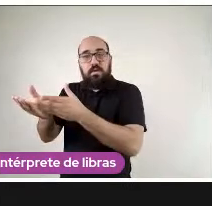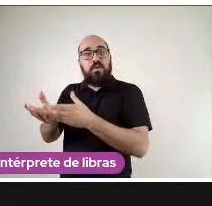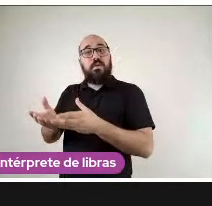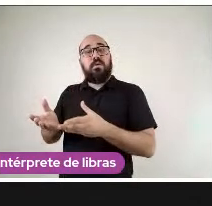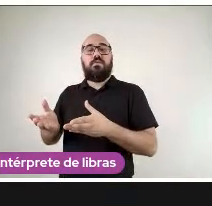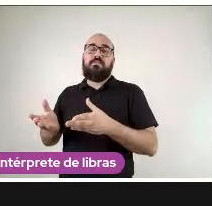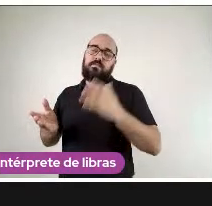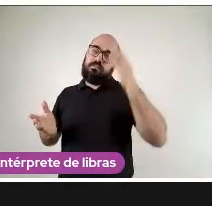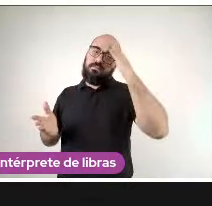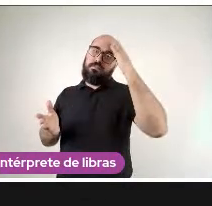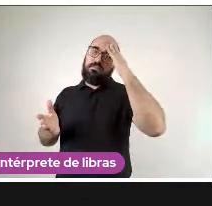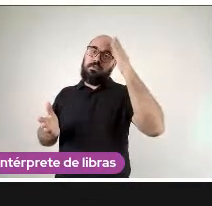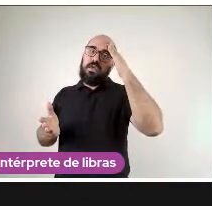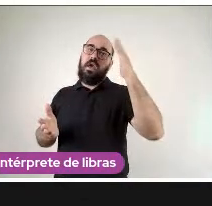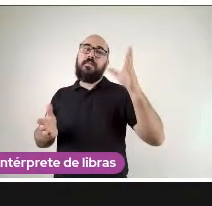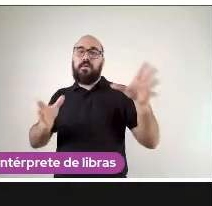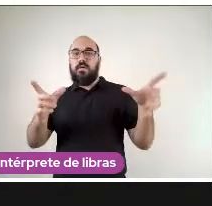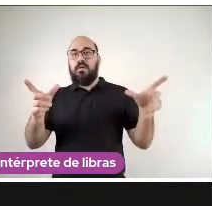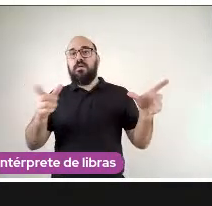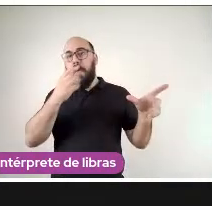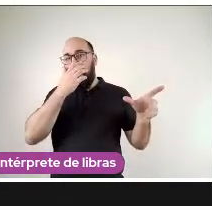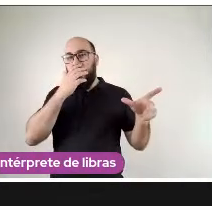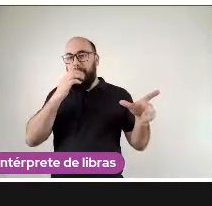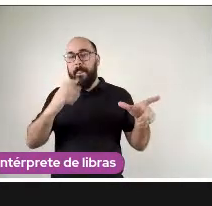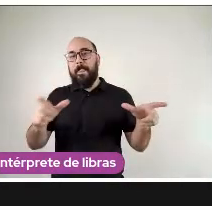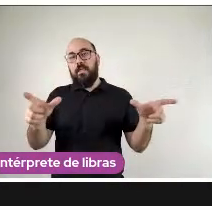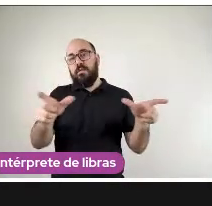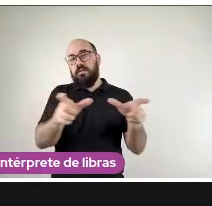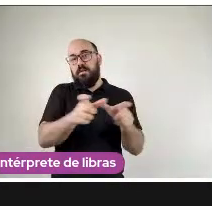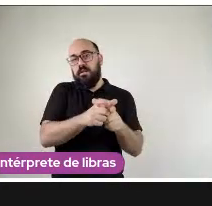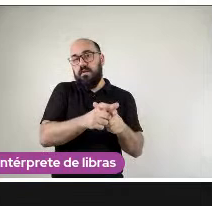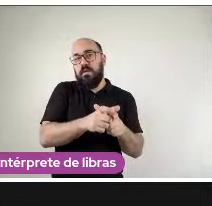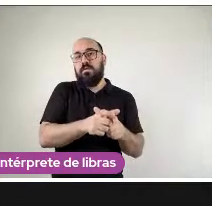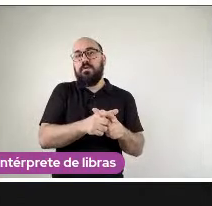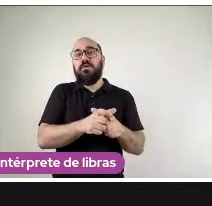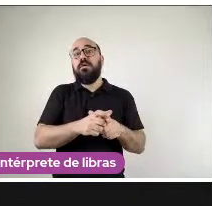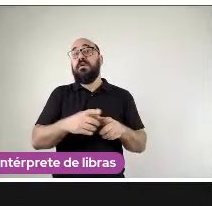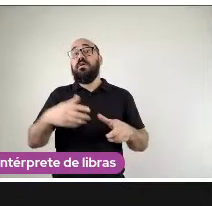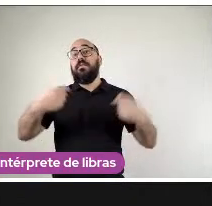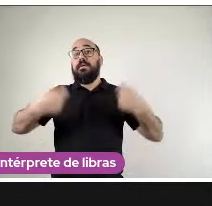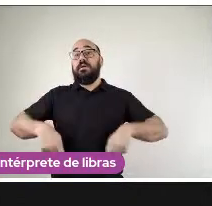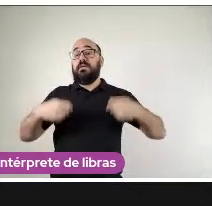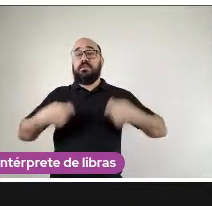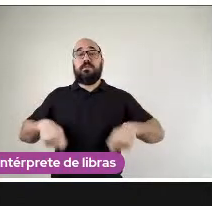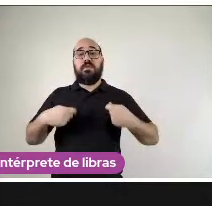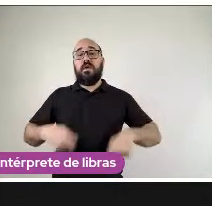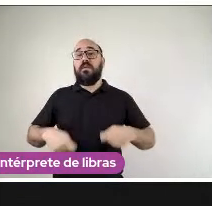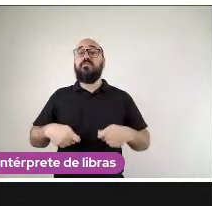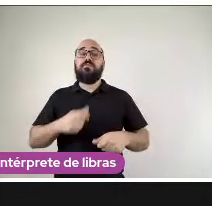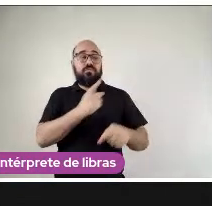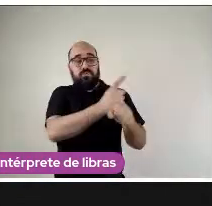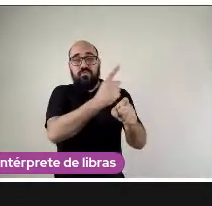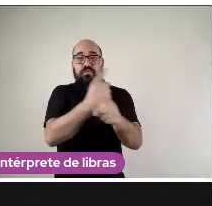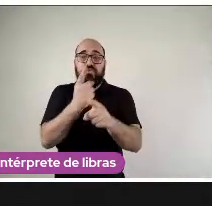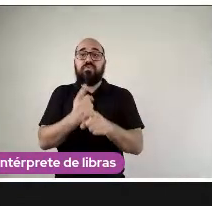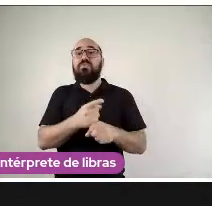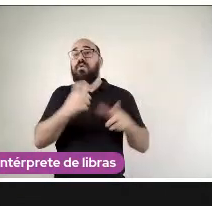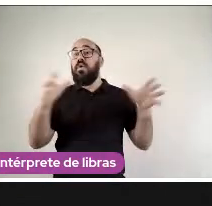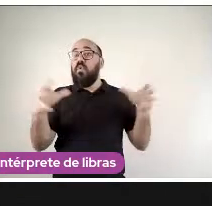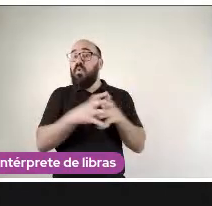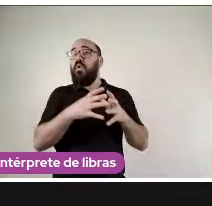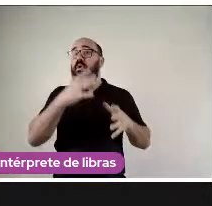manglares. Luego hay otro proyecto que se hacía en colaboración con Rising Coral, que es para restaurar corales y